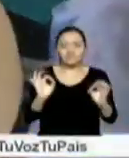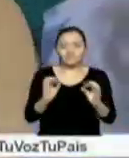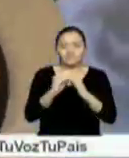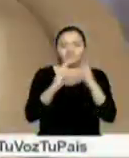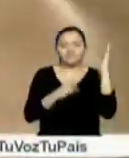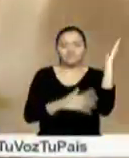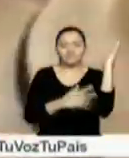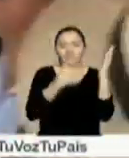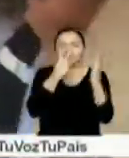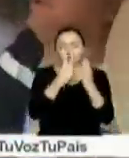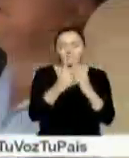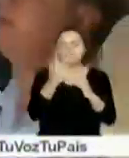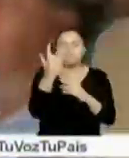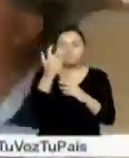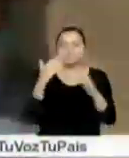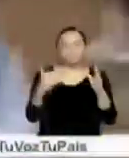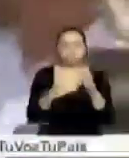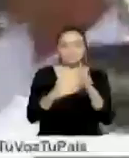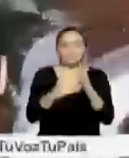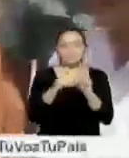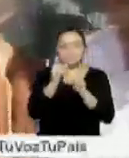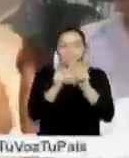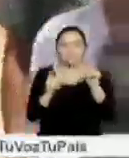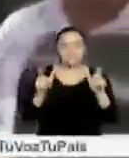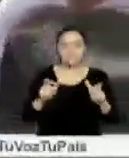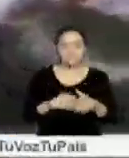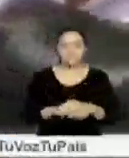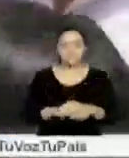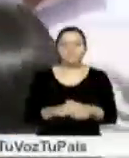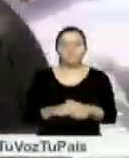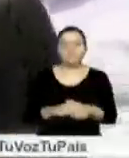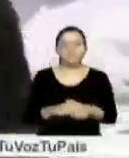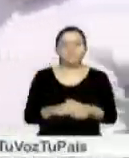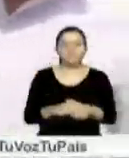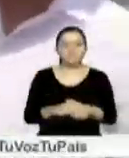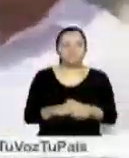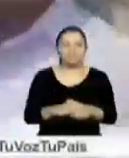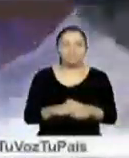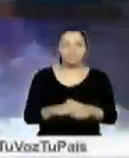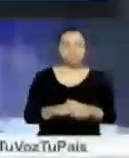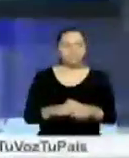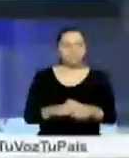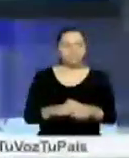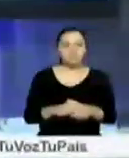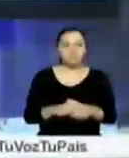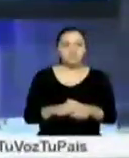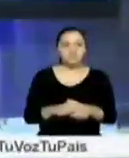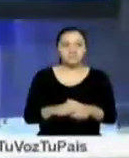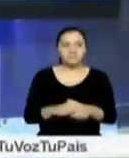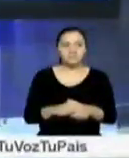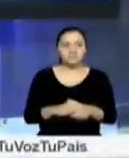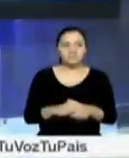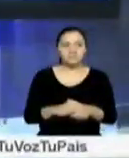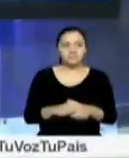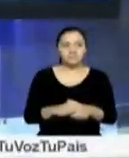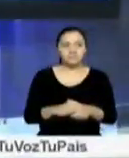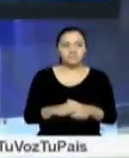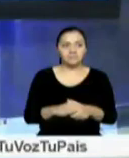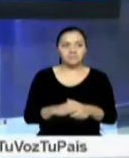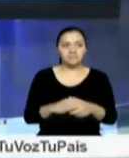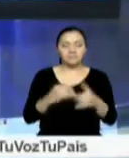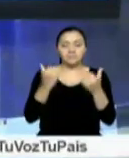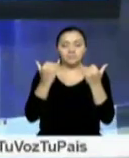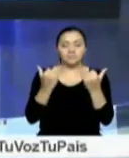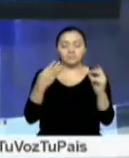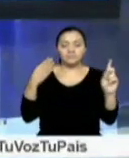benefician a más de 13,000 habitantes de la zona caterine morejón noticiero ciudadano Ahora nos trasladamos hacia